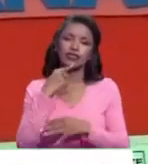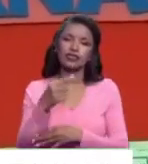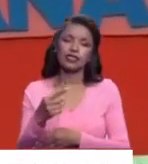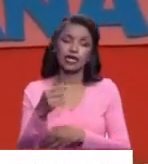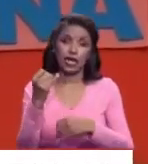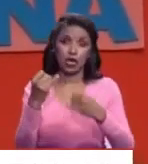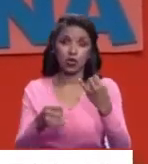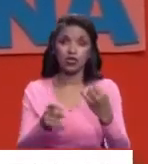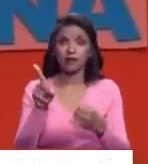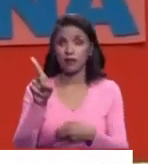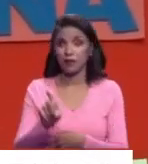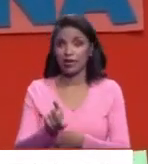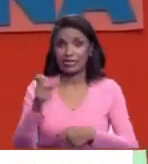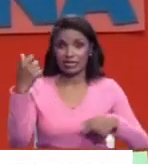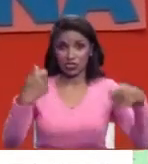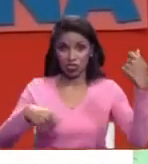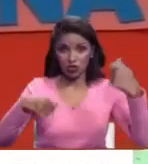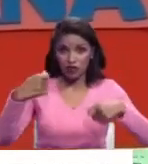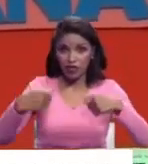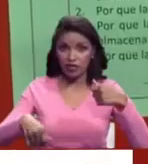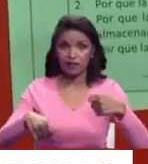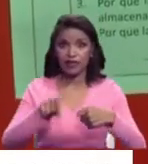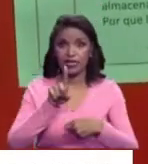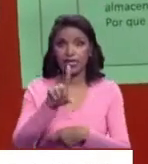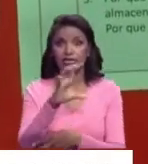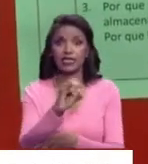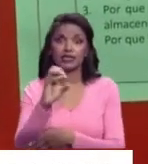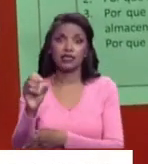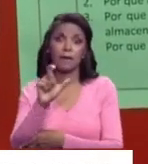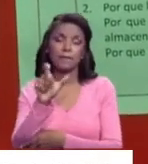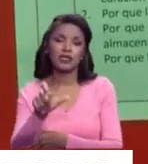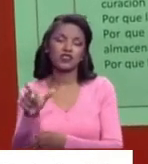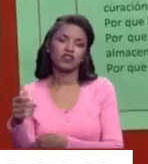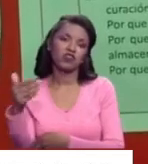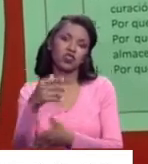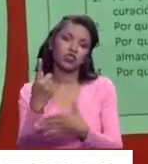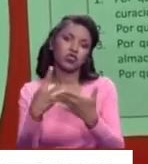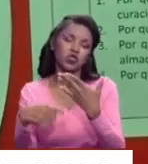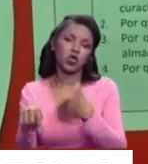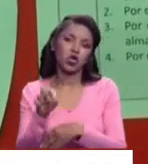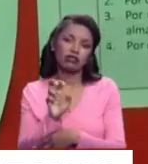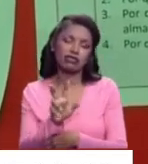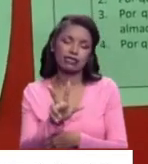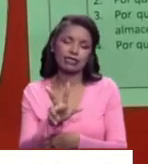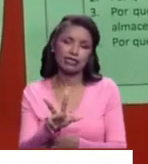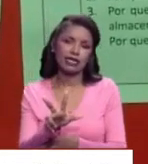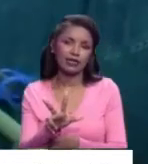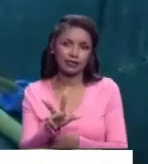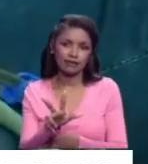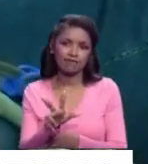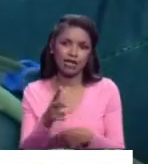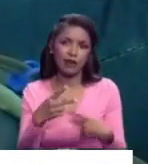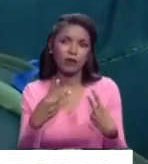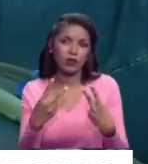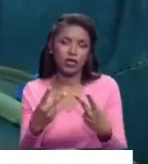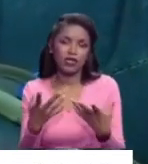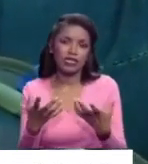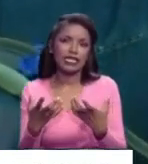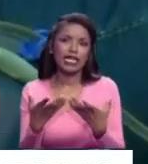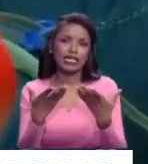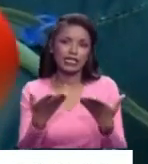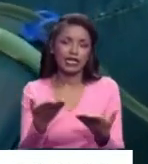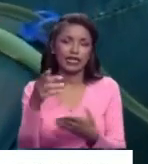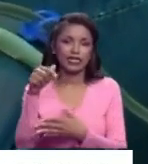estamos finalizando, mes de noviembre, de 100 personas que asistieron, solamente 3 eran donantes voluntarios en el